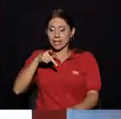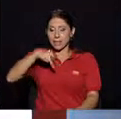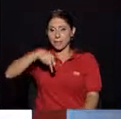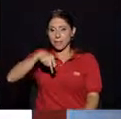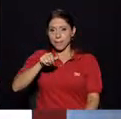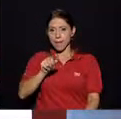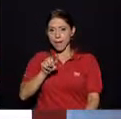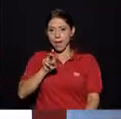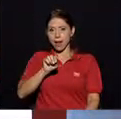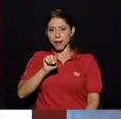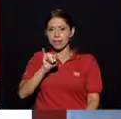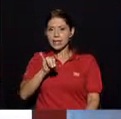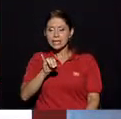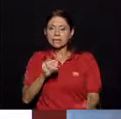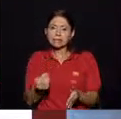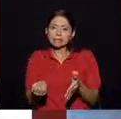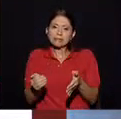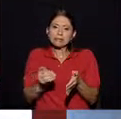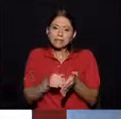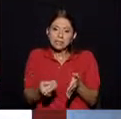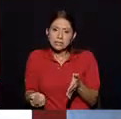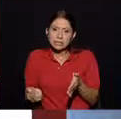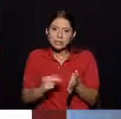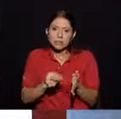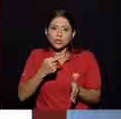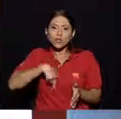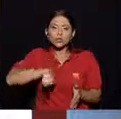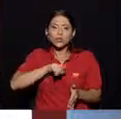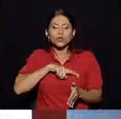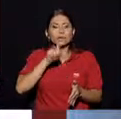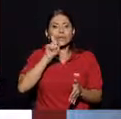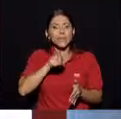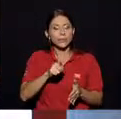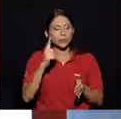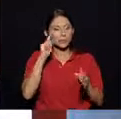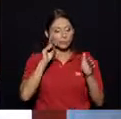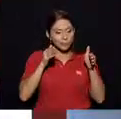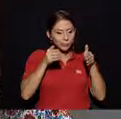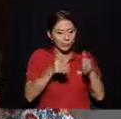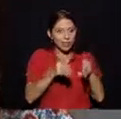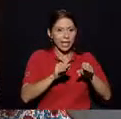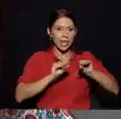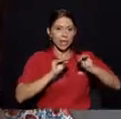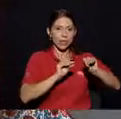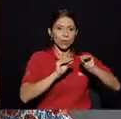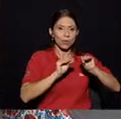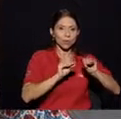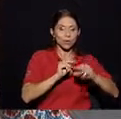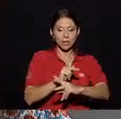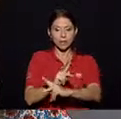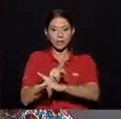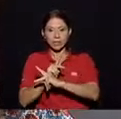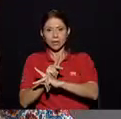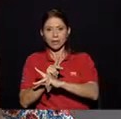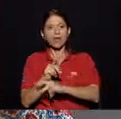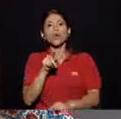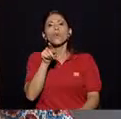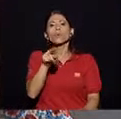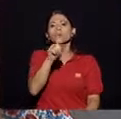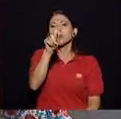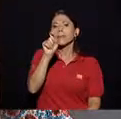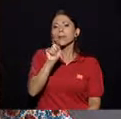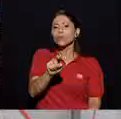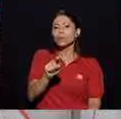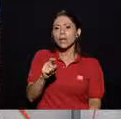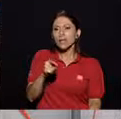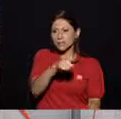PANI en que tenemos que pasarnos a la educación y a la prevención. Cuando usted pregunta por qué no se denuncia, por qué